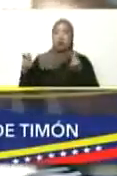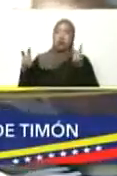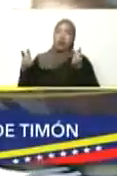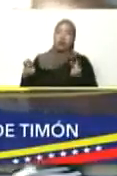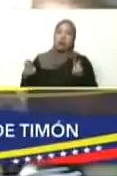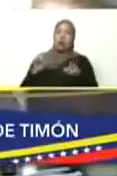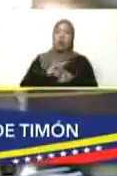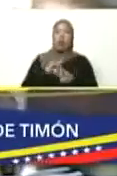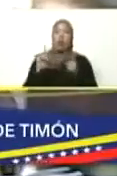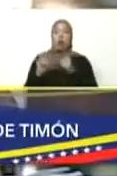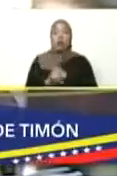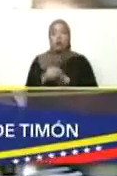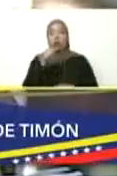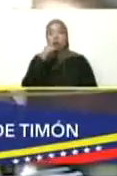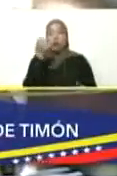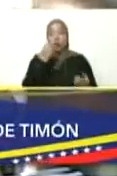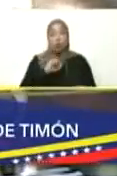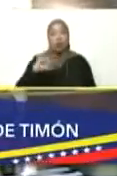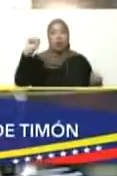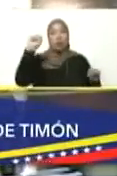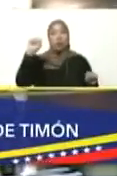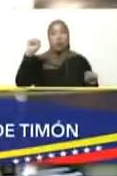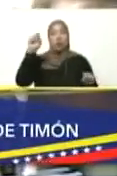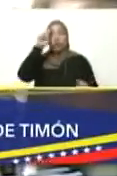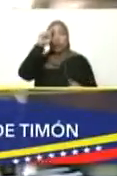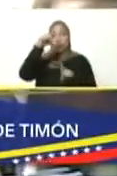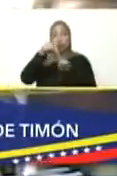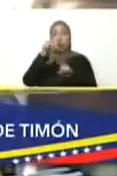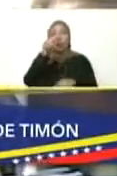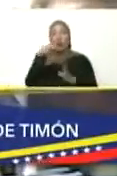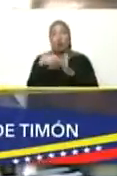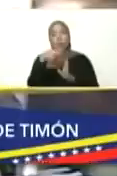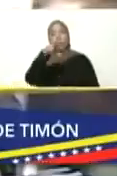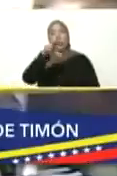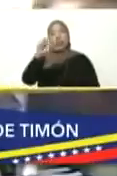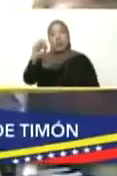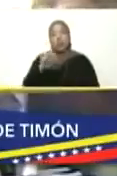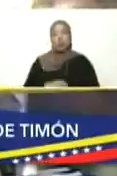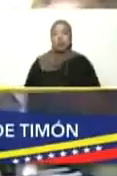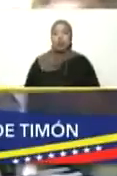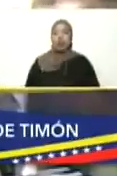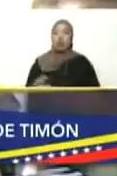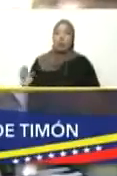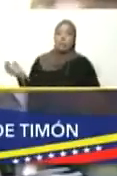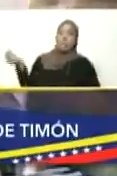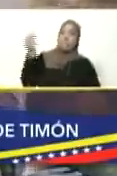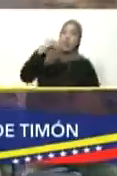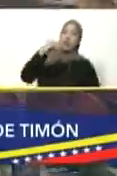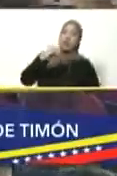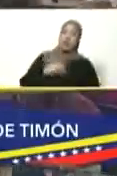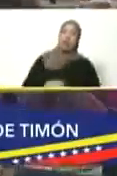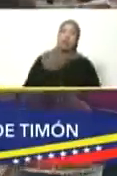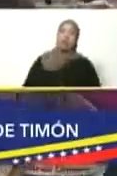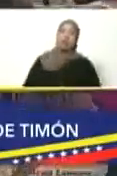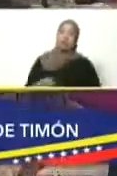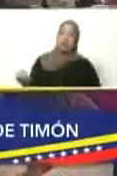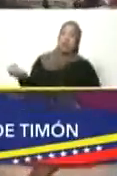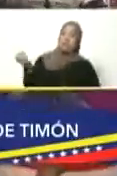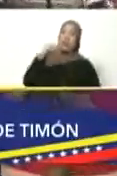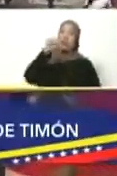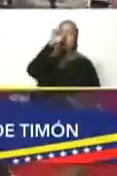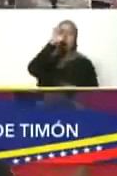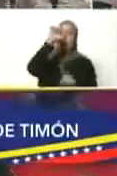época de transición al socialismo rumbo al 2030. O más. O más.